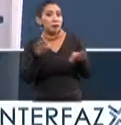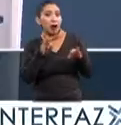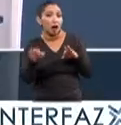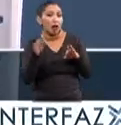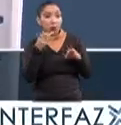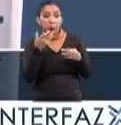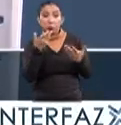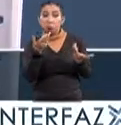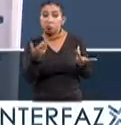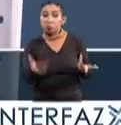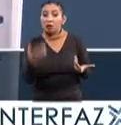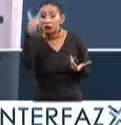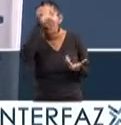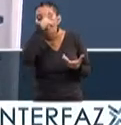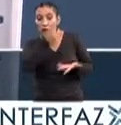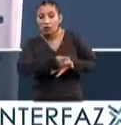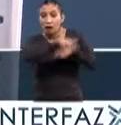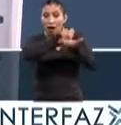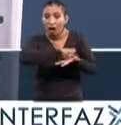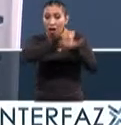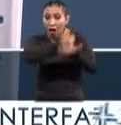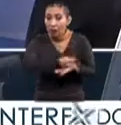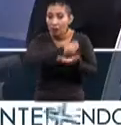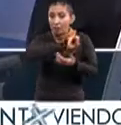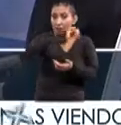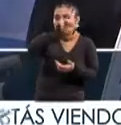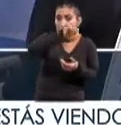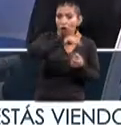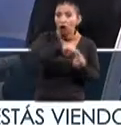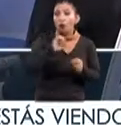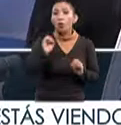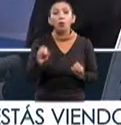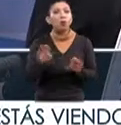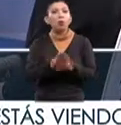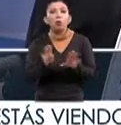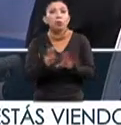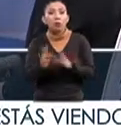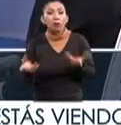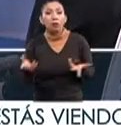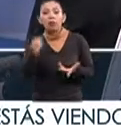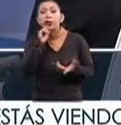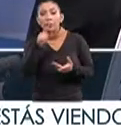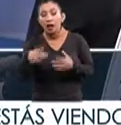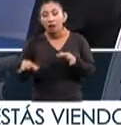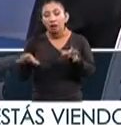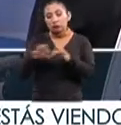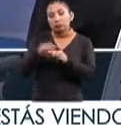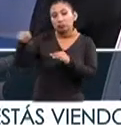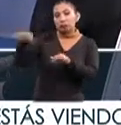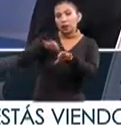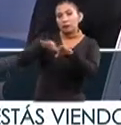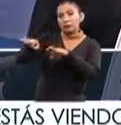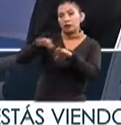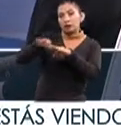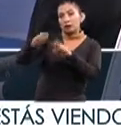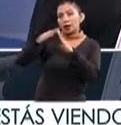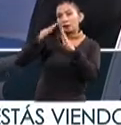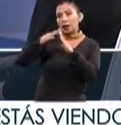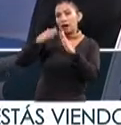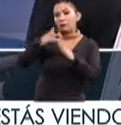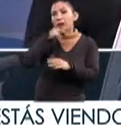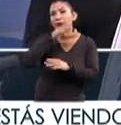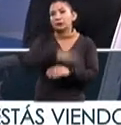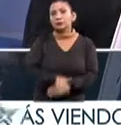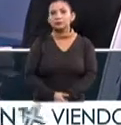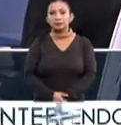la perspectiva psicológica, con especialistas, por supuesto, y supongo que también complementario con el trabajo en las casas, con los